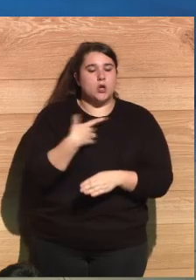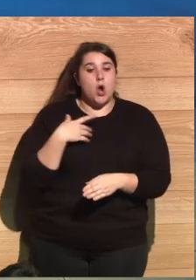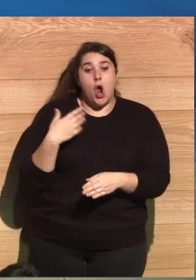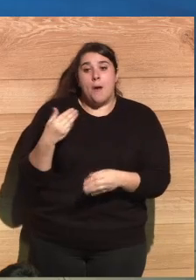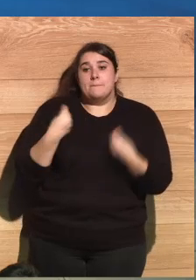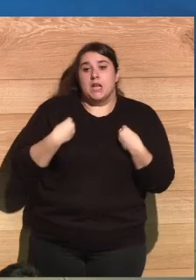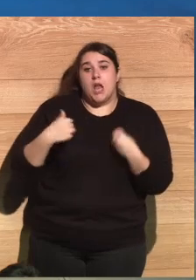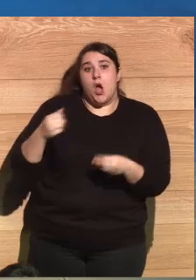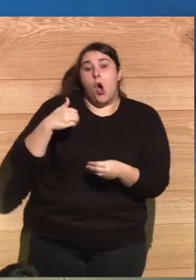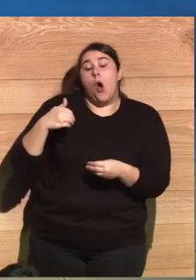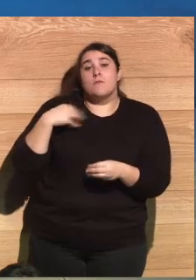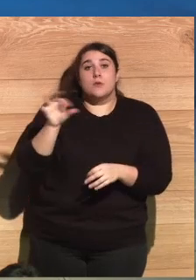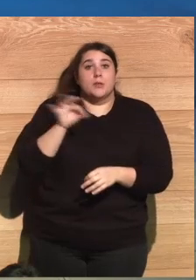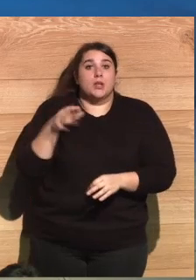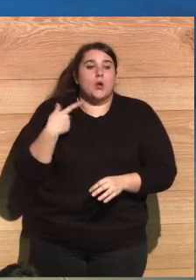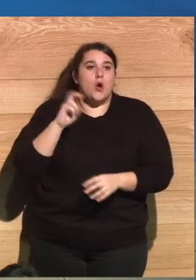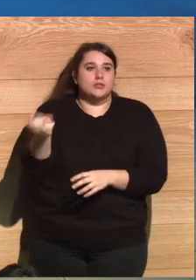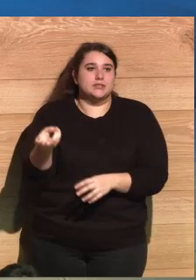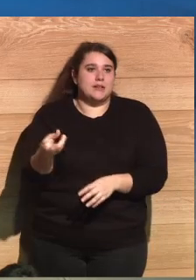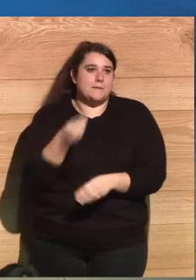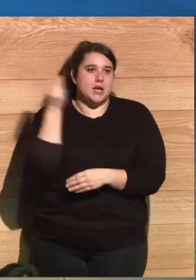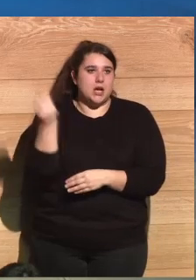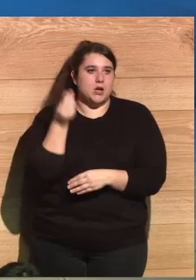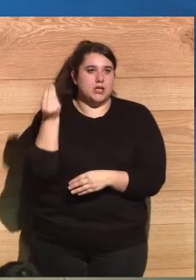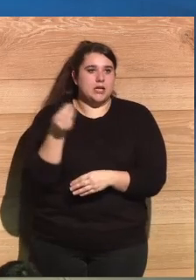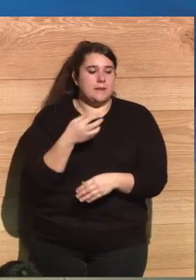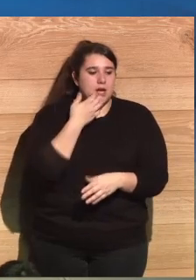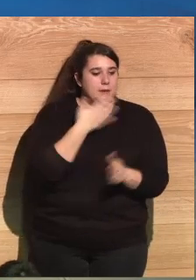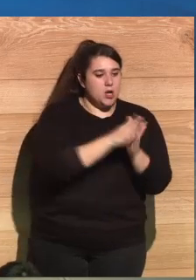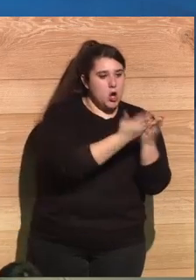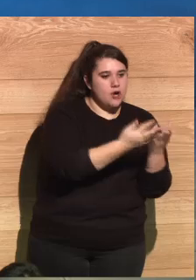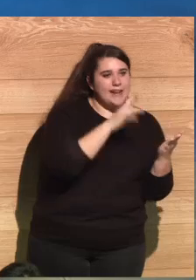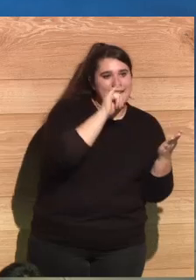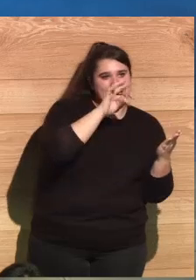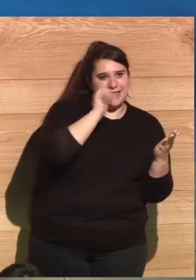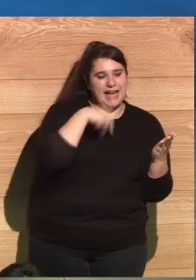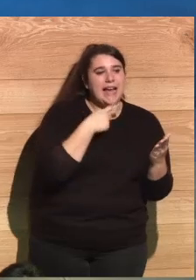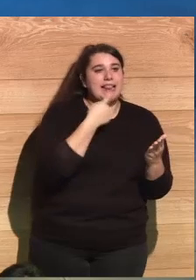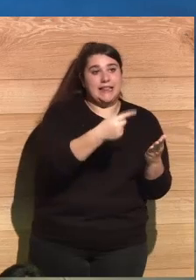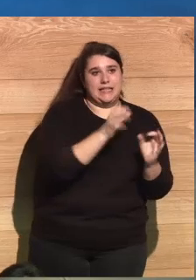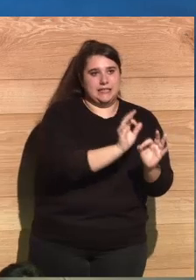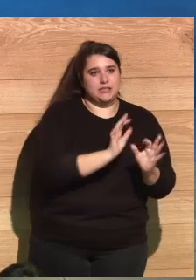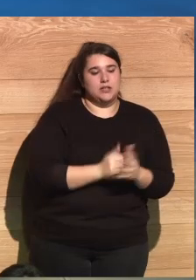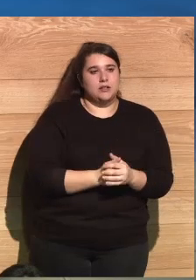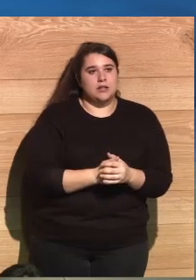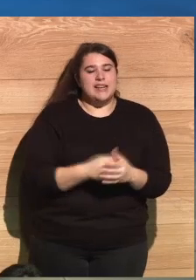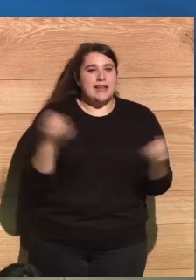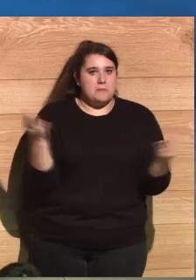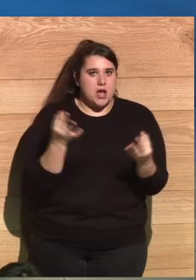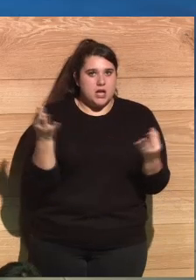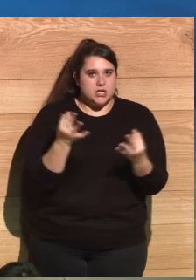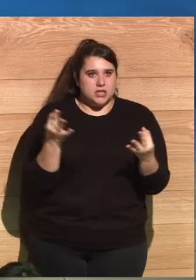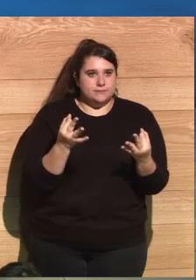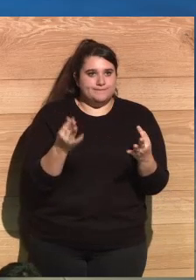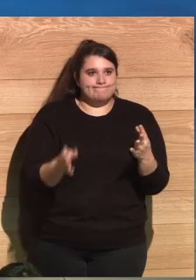vida es infinitamente mejor, y eso lo dice Rita, que pierde al marido, es uno de los personajes, ¿no? Sí. ¿Qué está pasando? ¿Por qué se